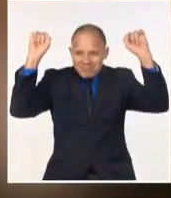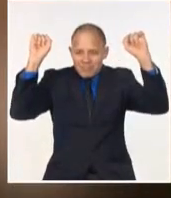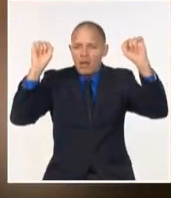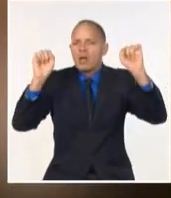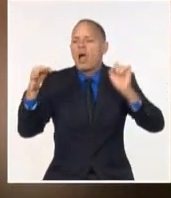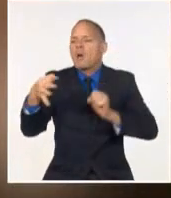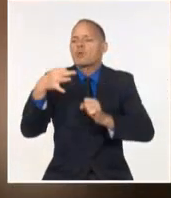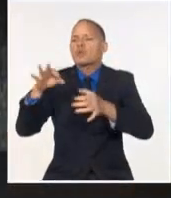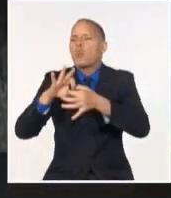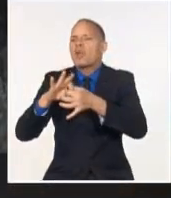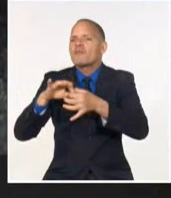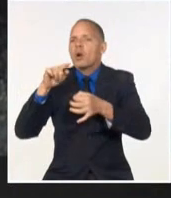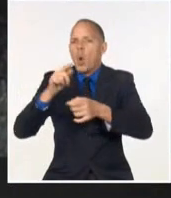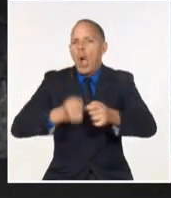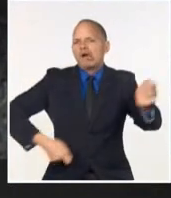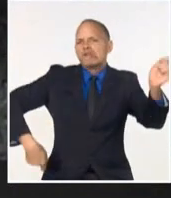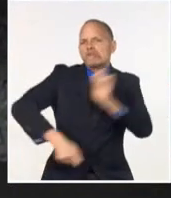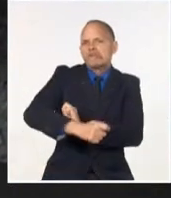Guanabacoa, La Habana.